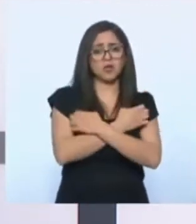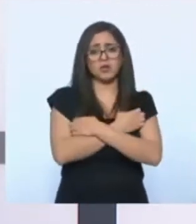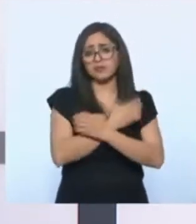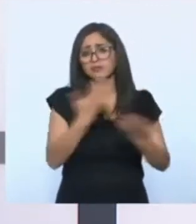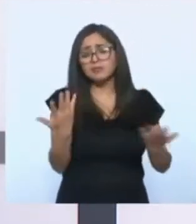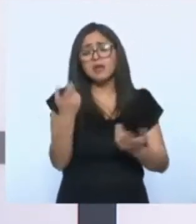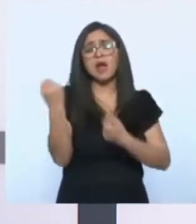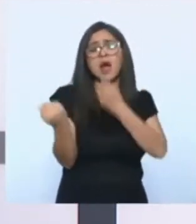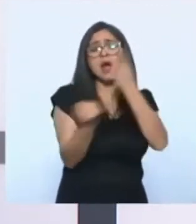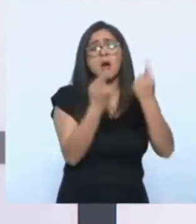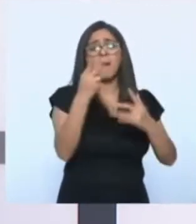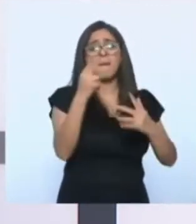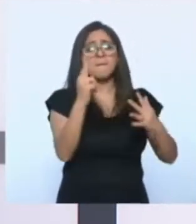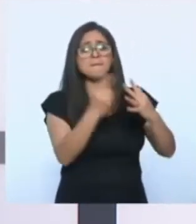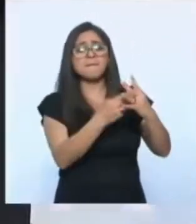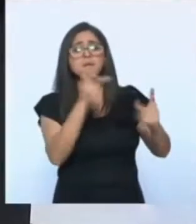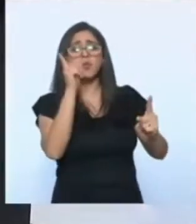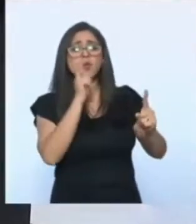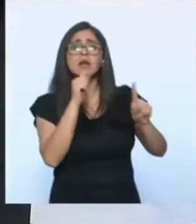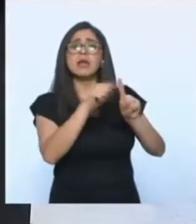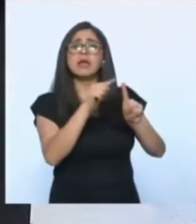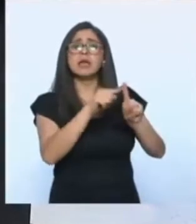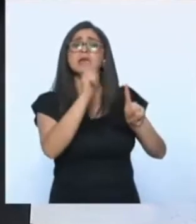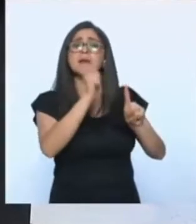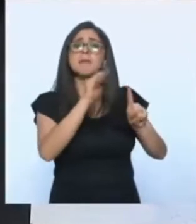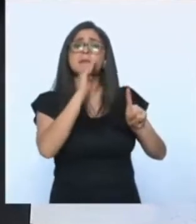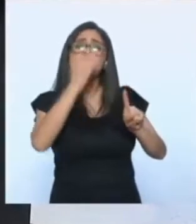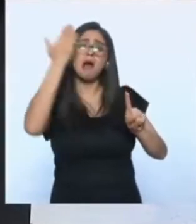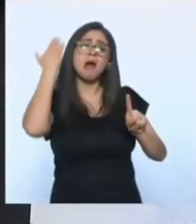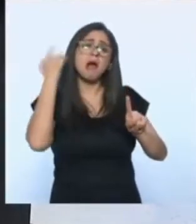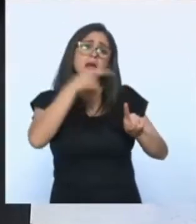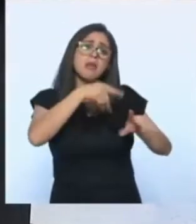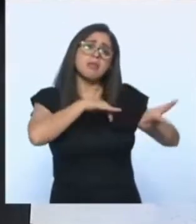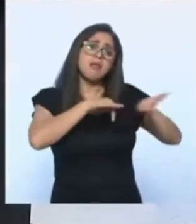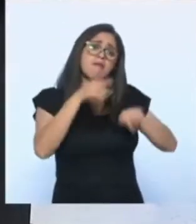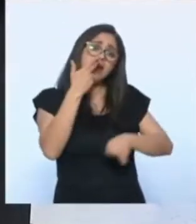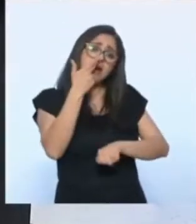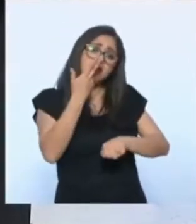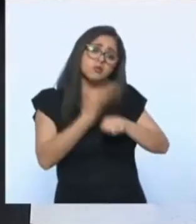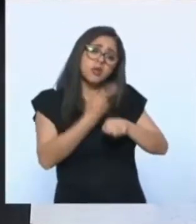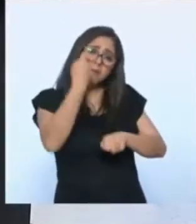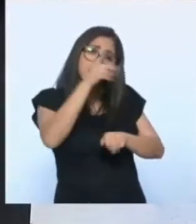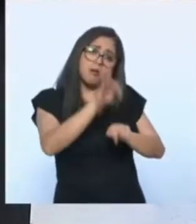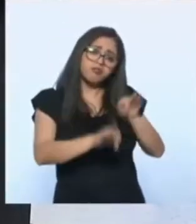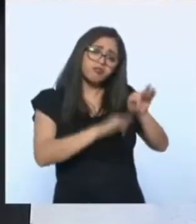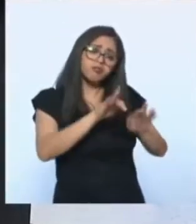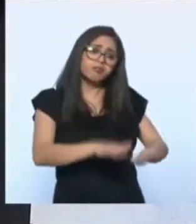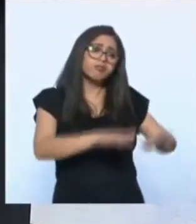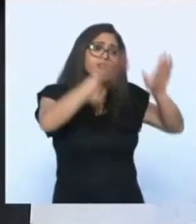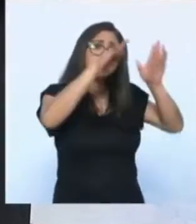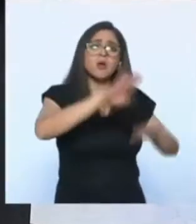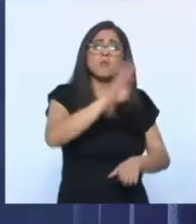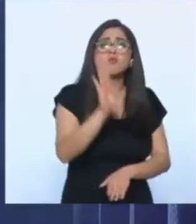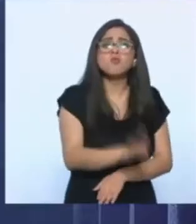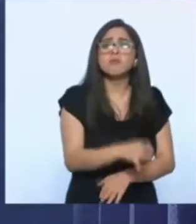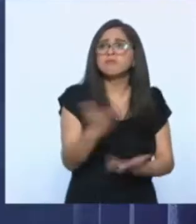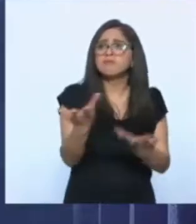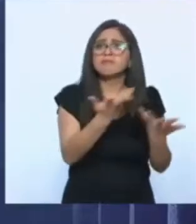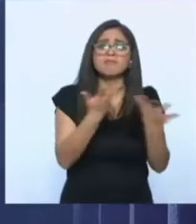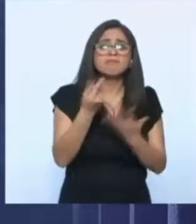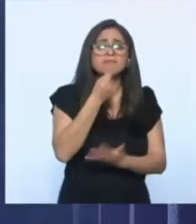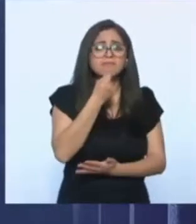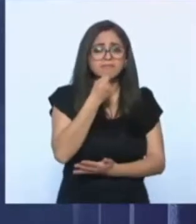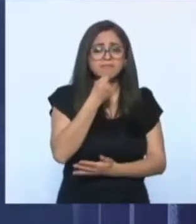son de jefas de familia. ¿Cómo queda un hogar después de que la mamá ha sido violentada y